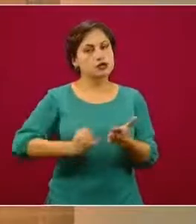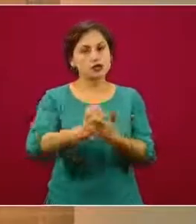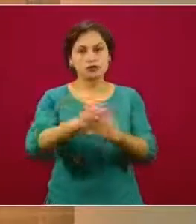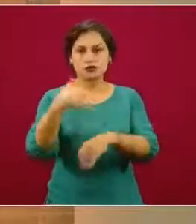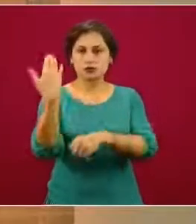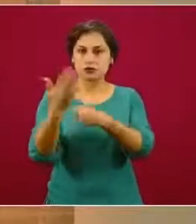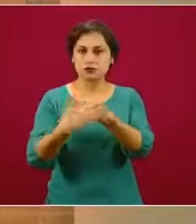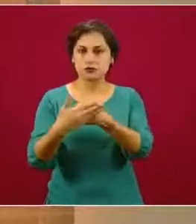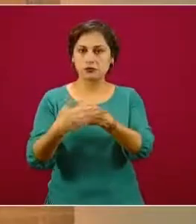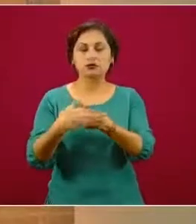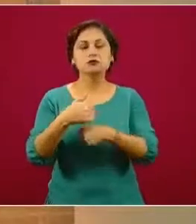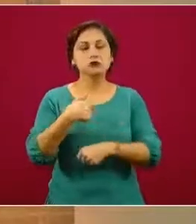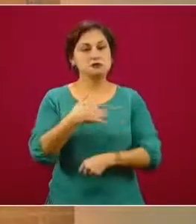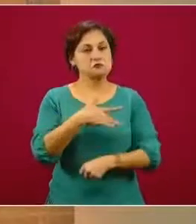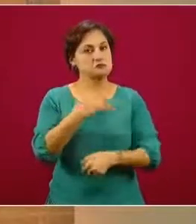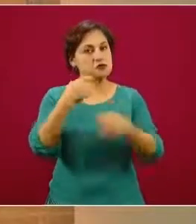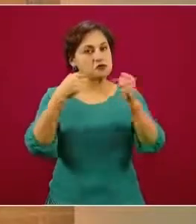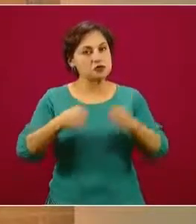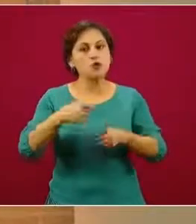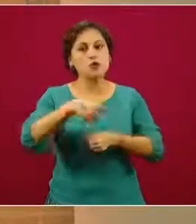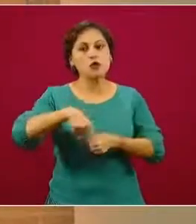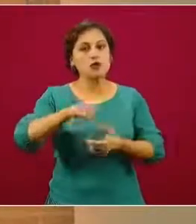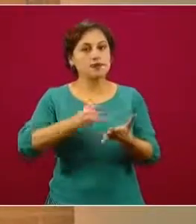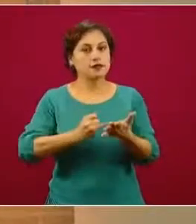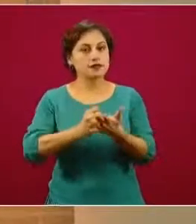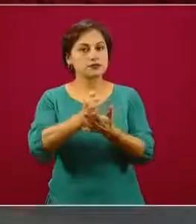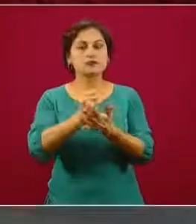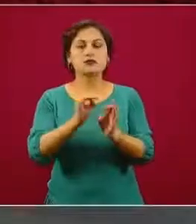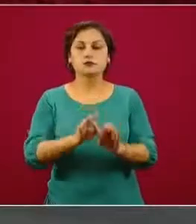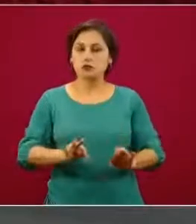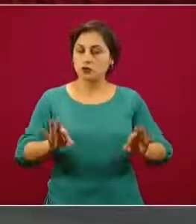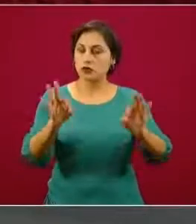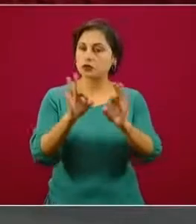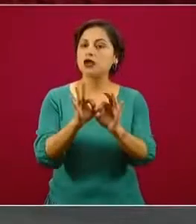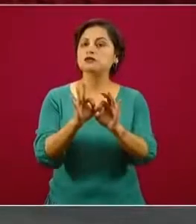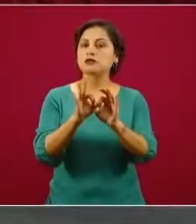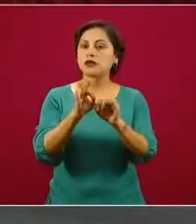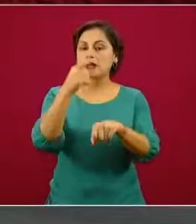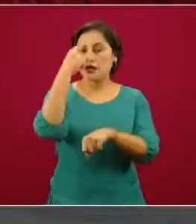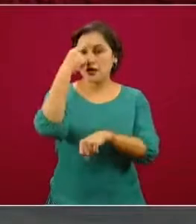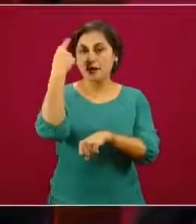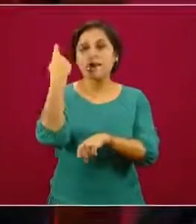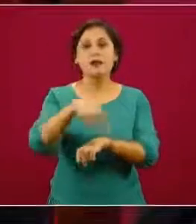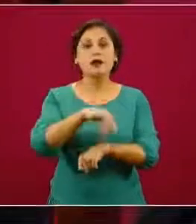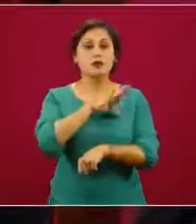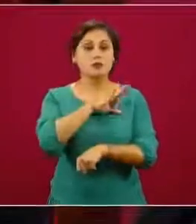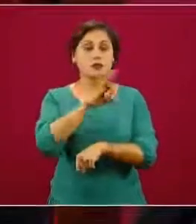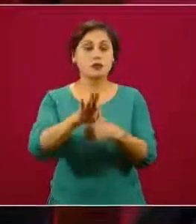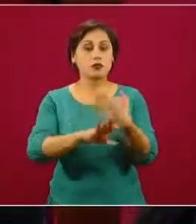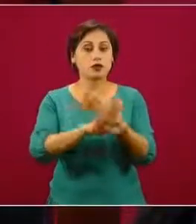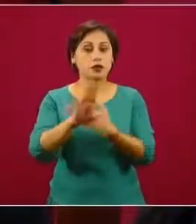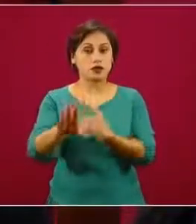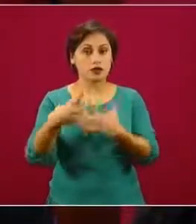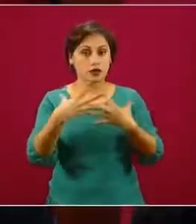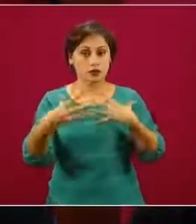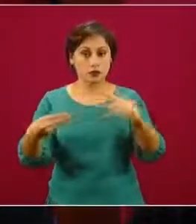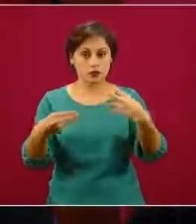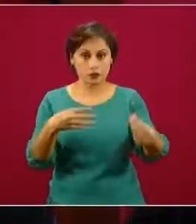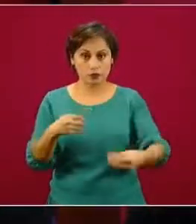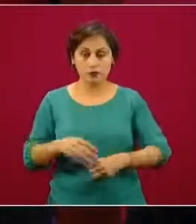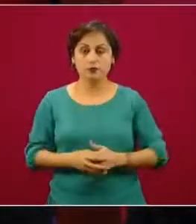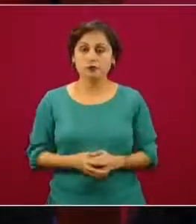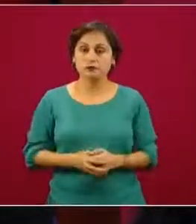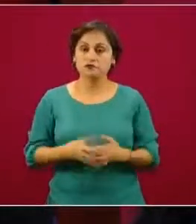muy adecuadas para continuar con la mitigación de esta epidemia de acuerdo a